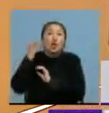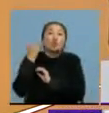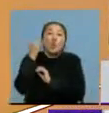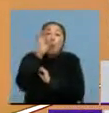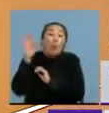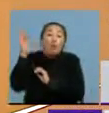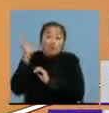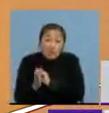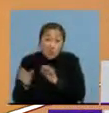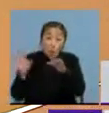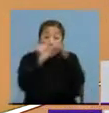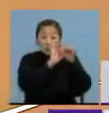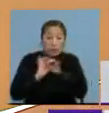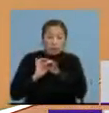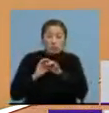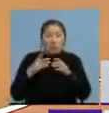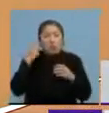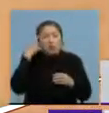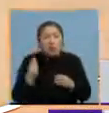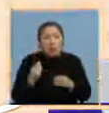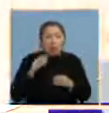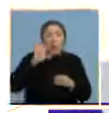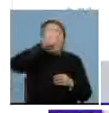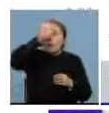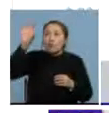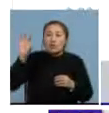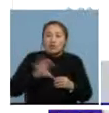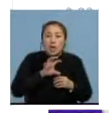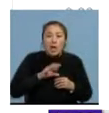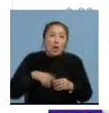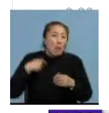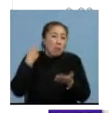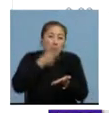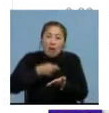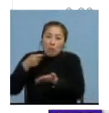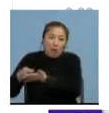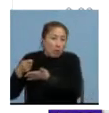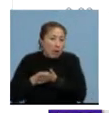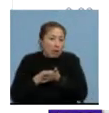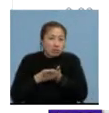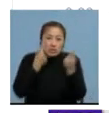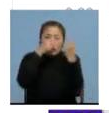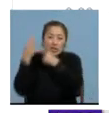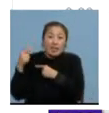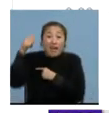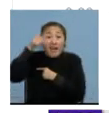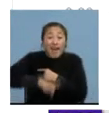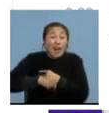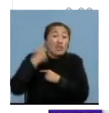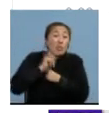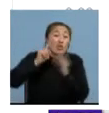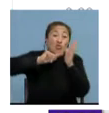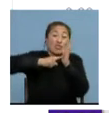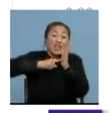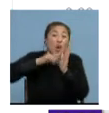significó porque la provincia pagaba un valor distinto buenos aires- pagaba 60 que pagaba 4 dólares el megavatio